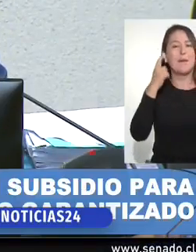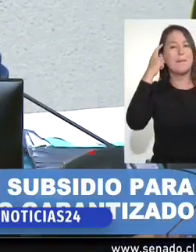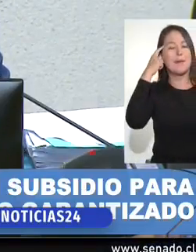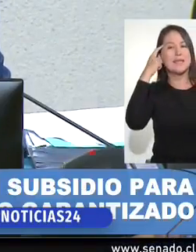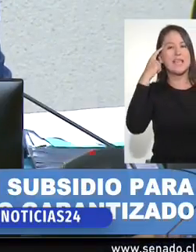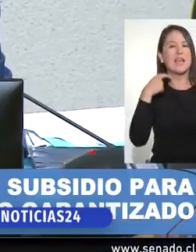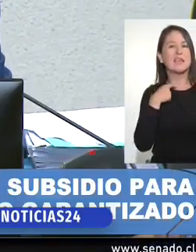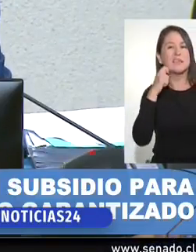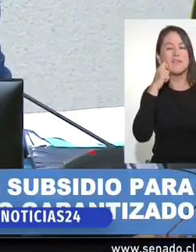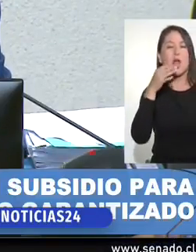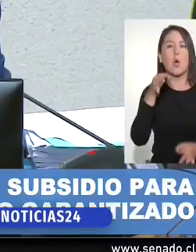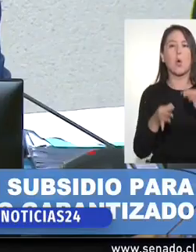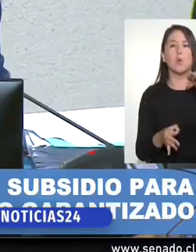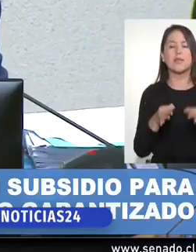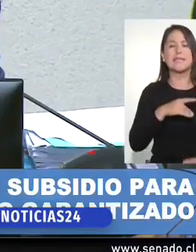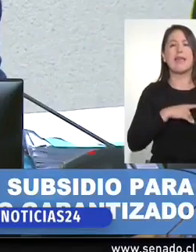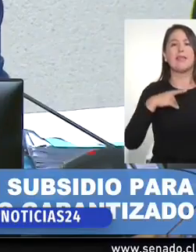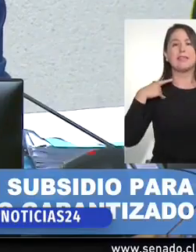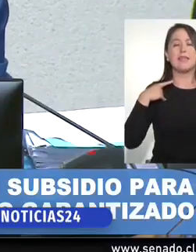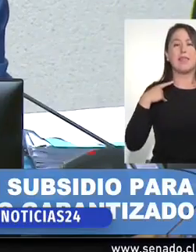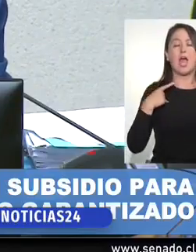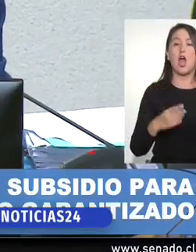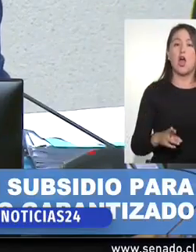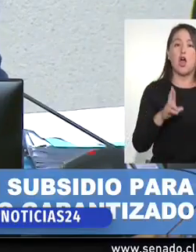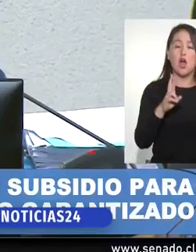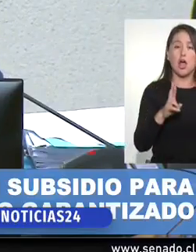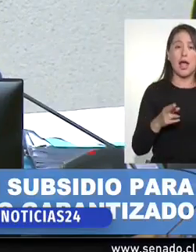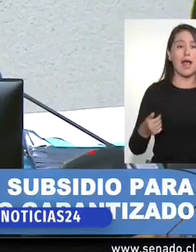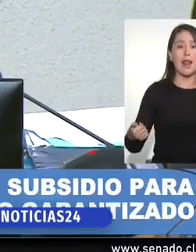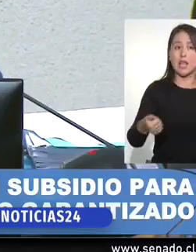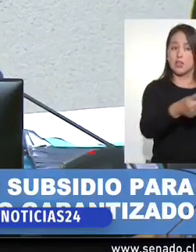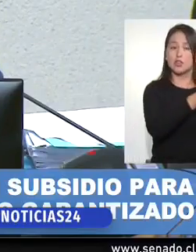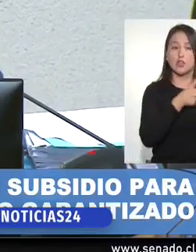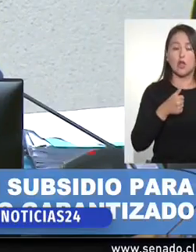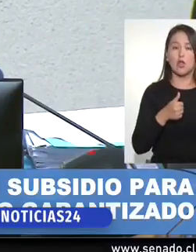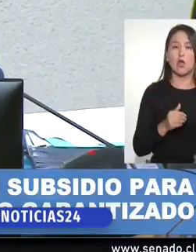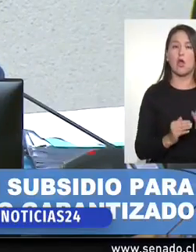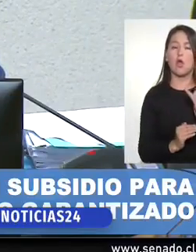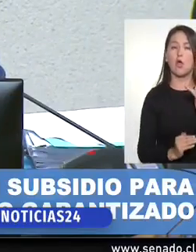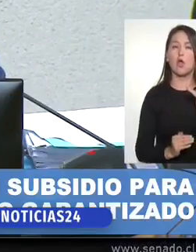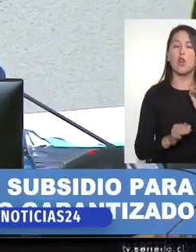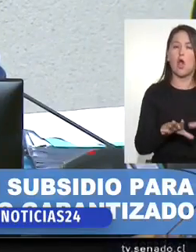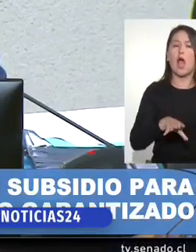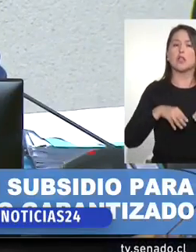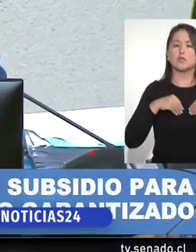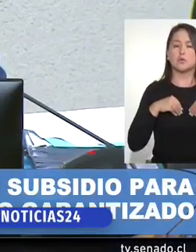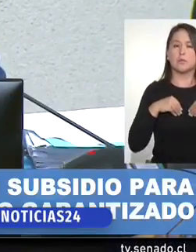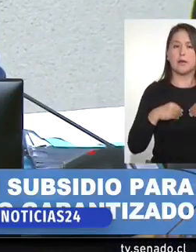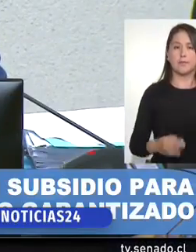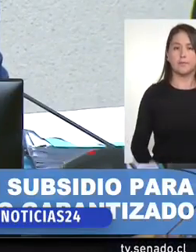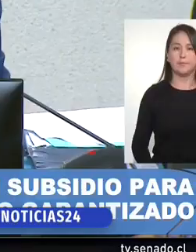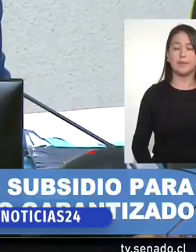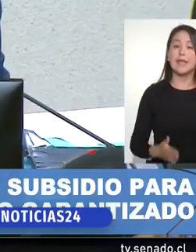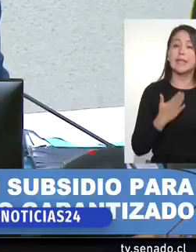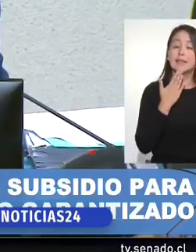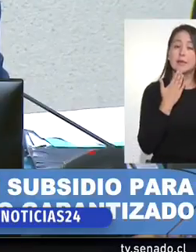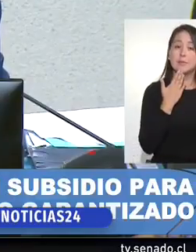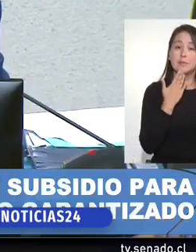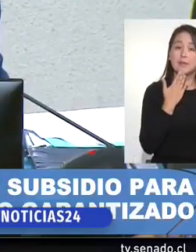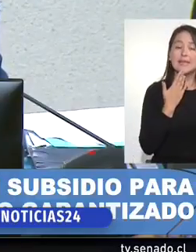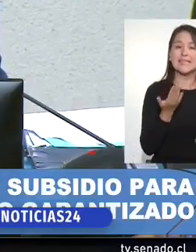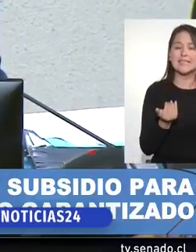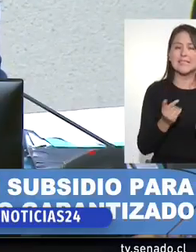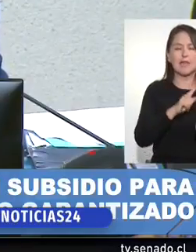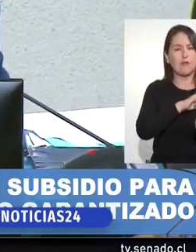postula, cómo se inscribe para poder recibir este beneficio que, insisto, únicamente se verifican que se esté cumpliendo con los requisitos que están establecidos en la ley y